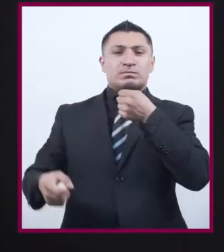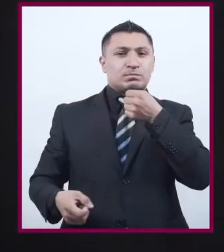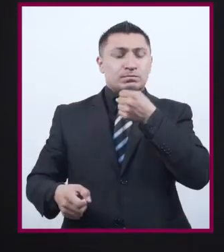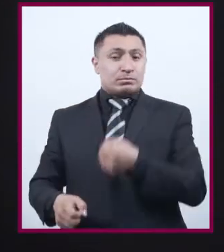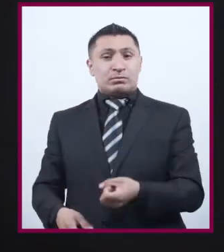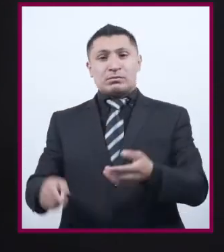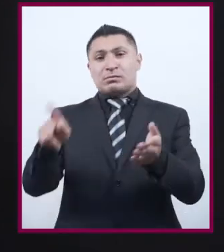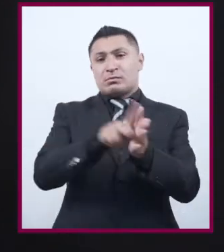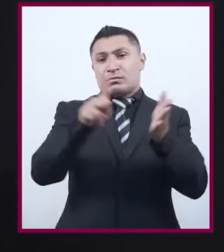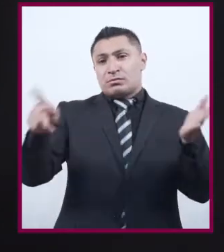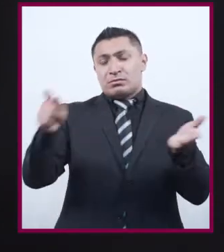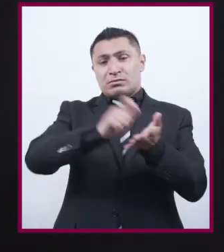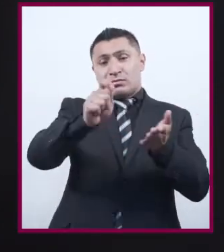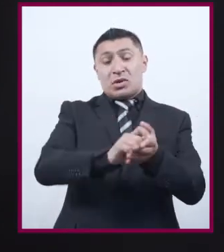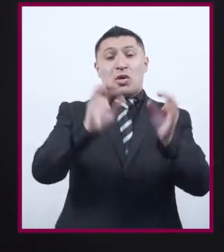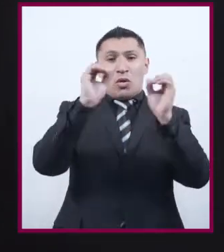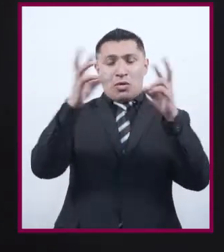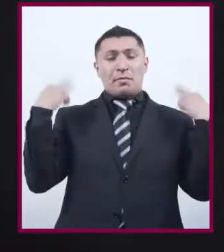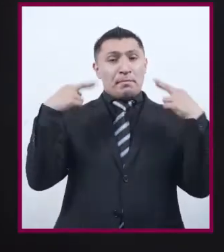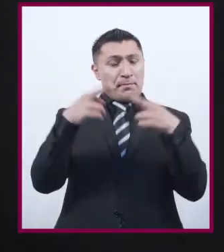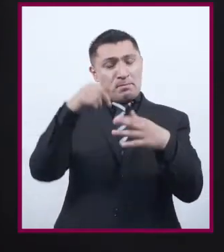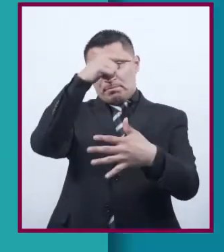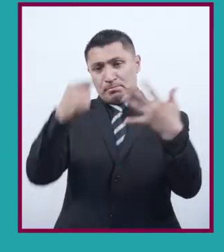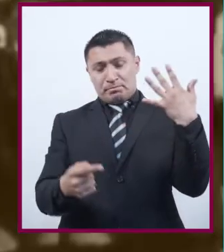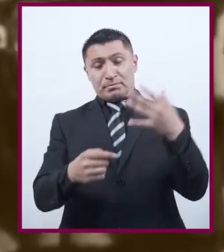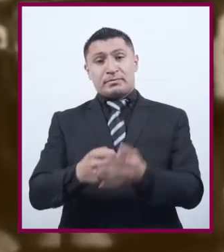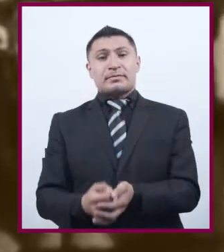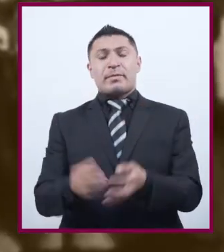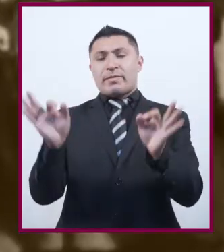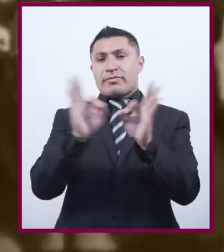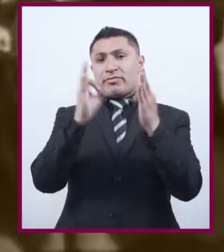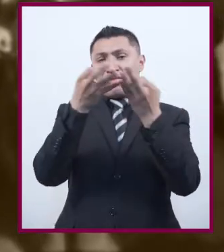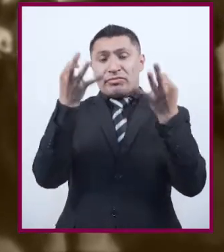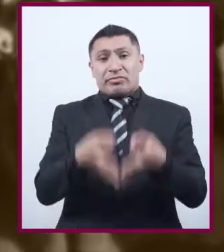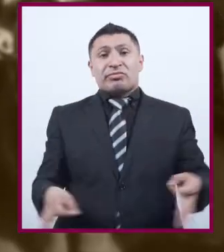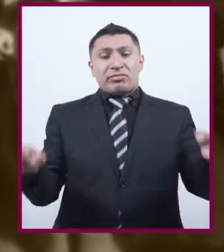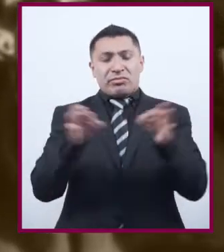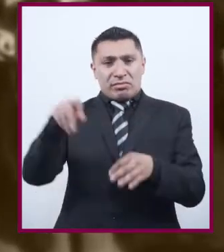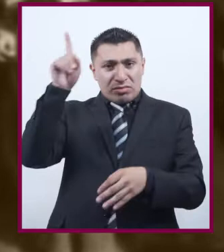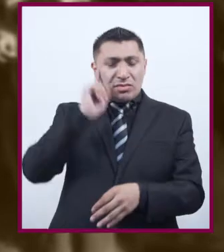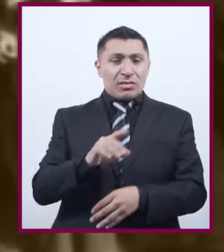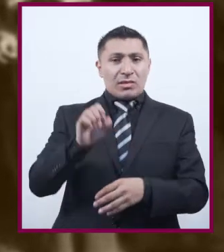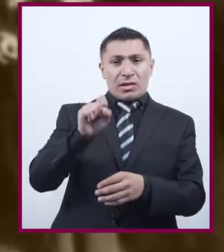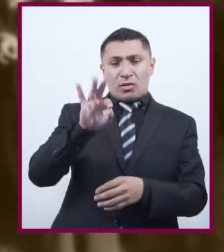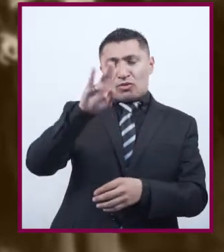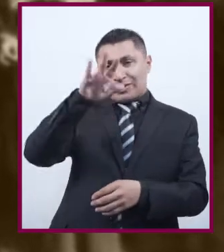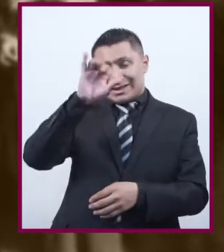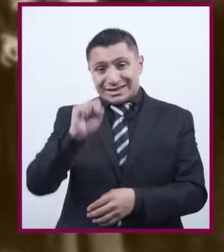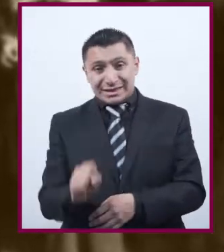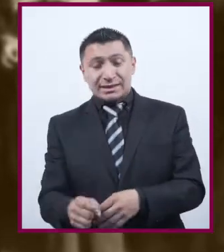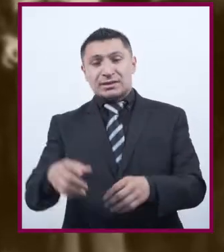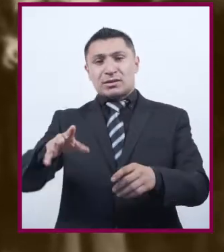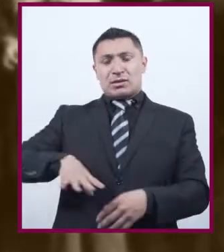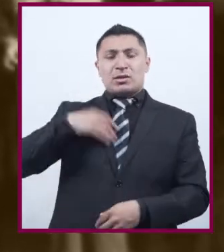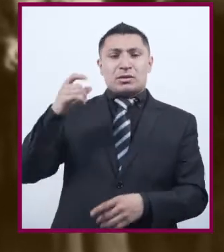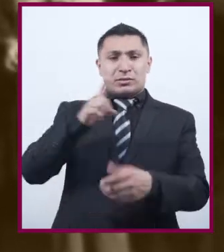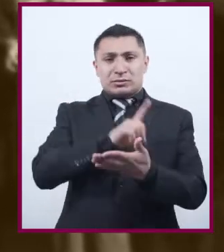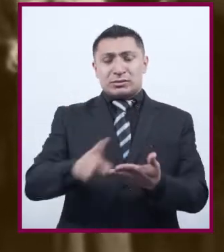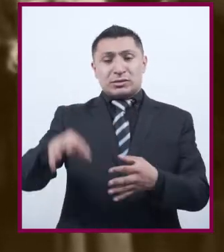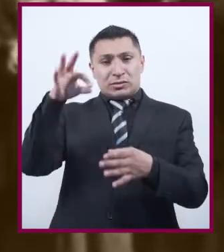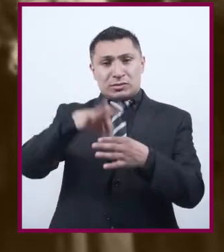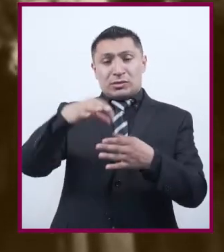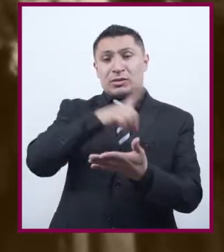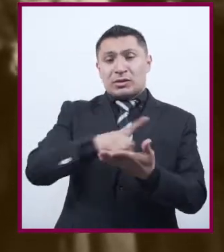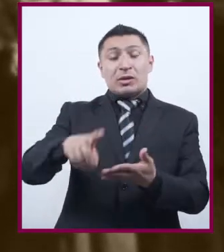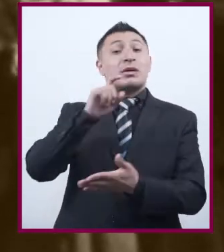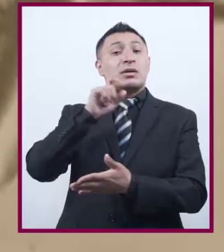reporteras, editoras de periódicos o maestras. De manera relevante, las mujeres sufragistas lucharon por el derecho al